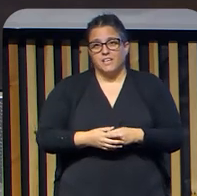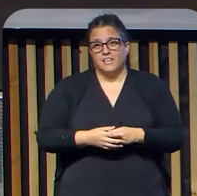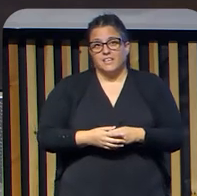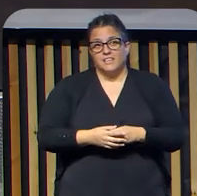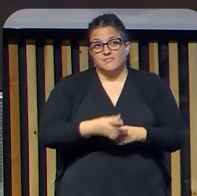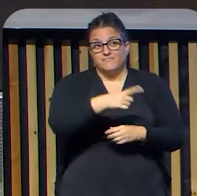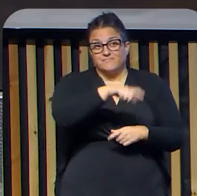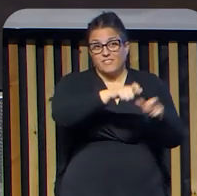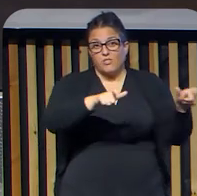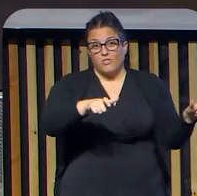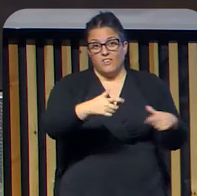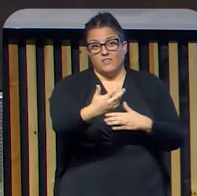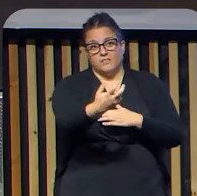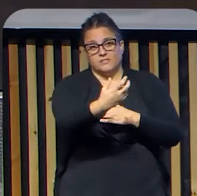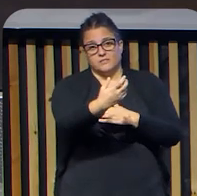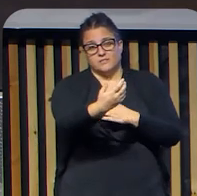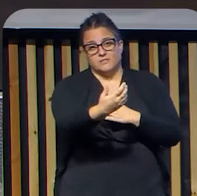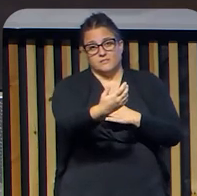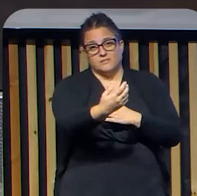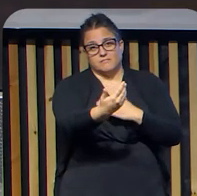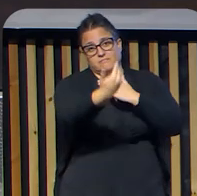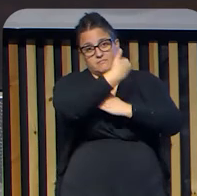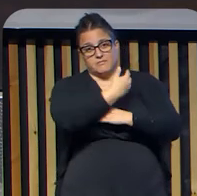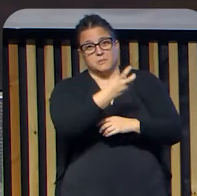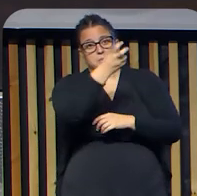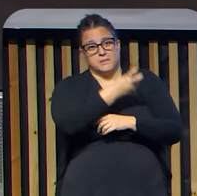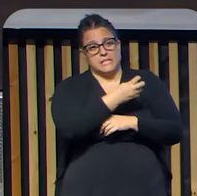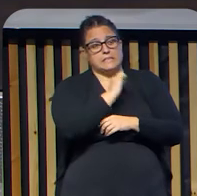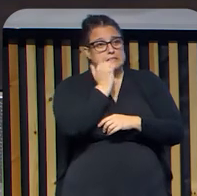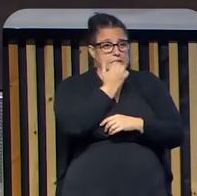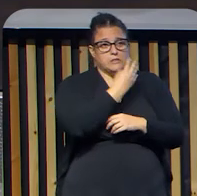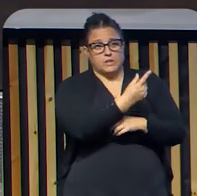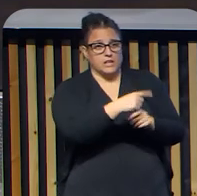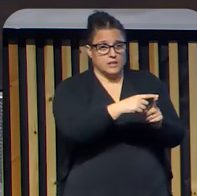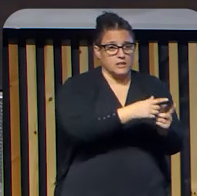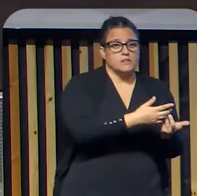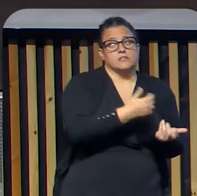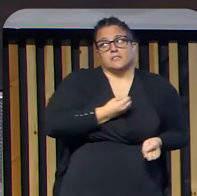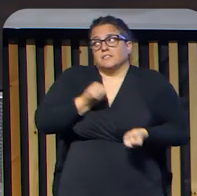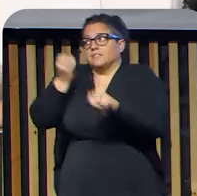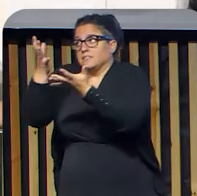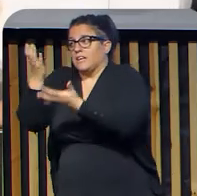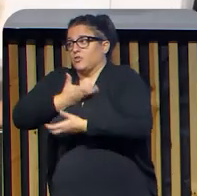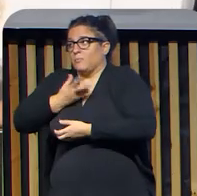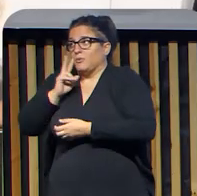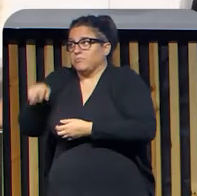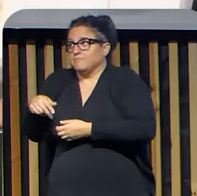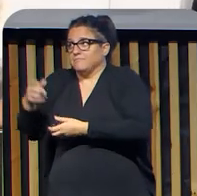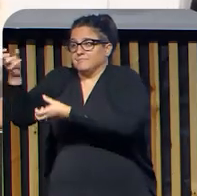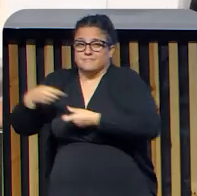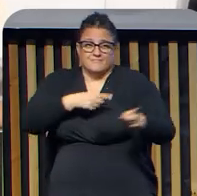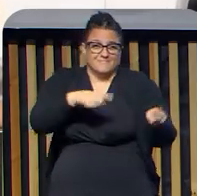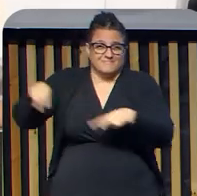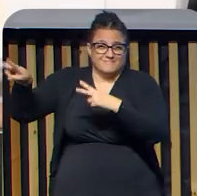ayuntamiento vosotros sabréis ahí lo dejo estrella sobre las razones que